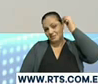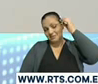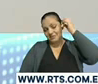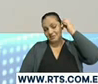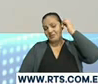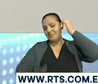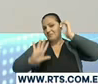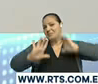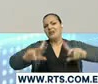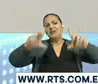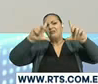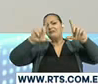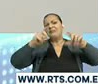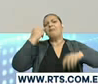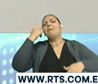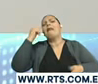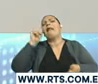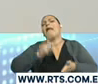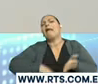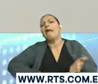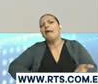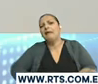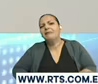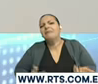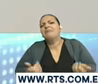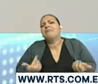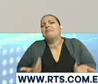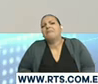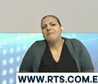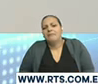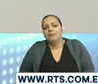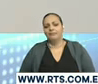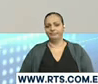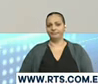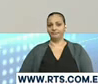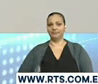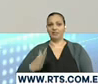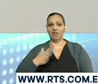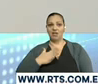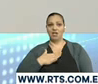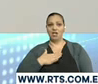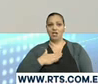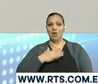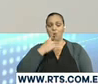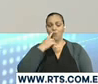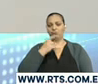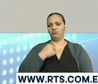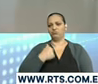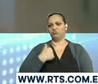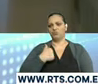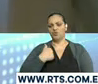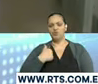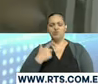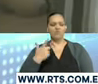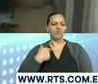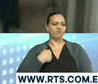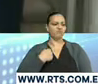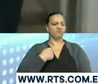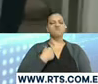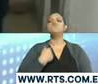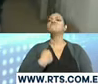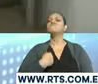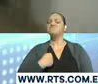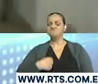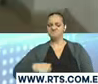fugué de la más cárcel, bacanidad. Más seguridad, aquí estoy. Y en el mundo de ellos, como, se escapó. Se escapó. Oh,